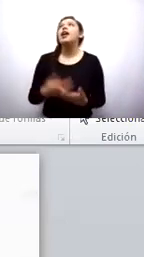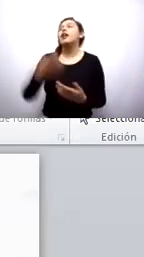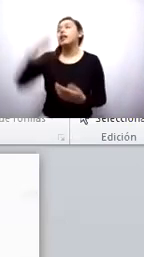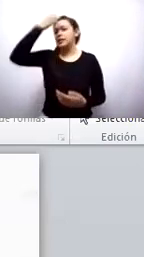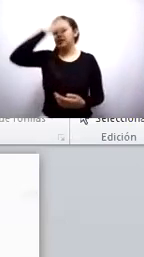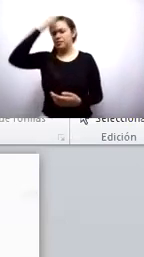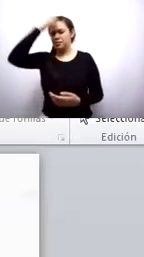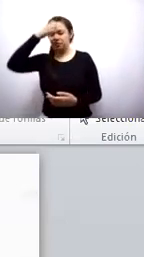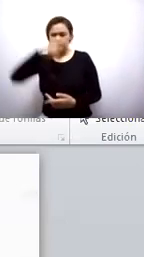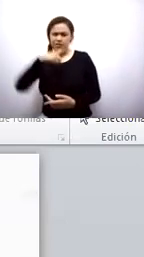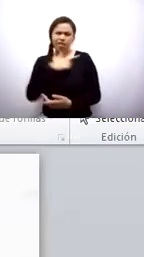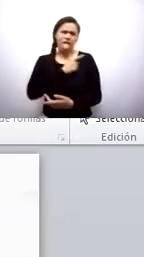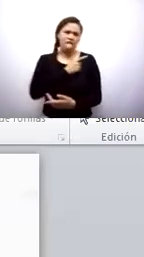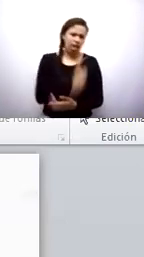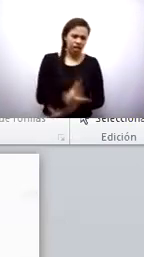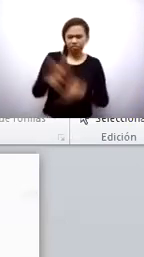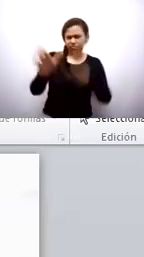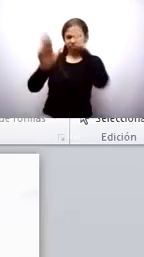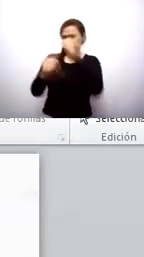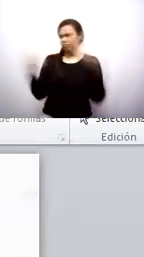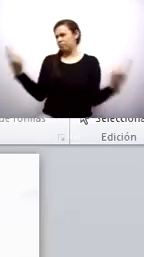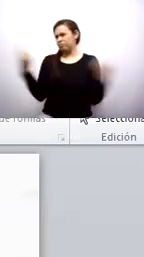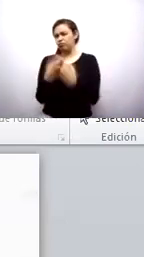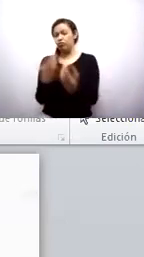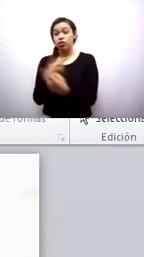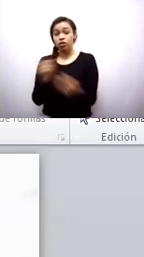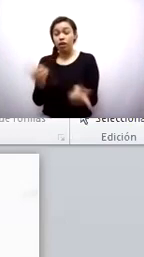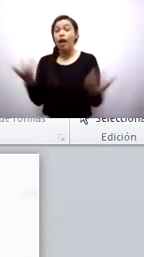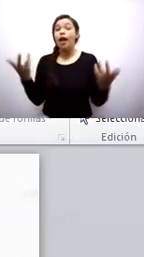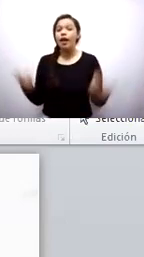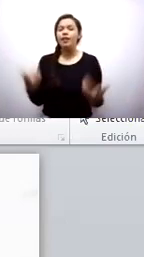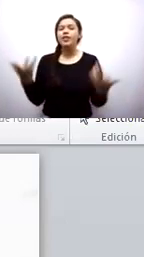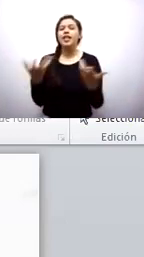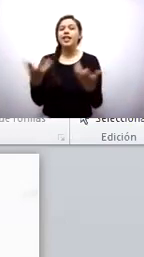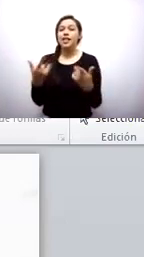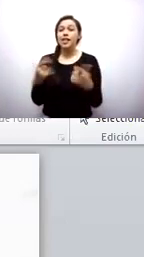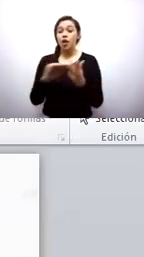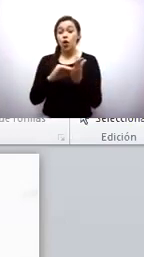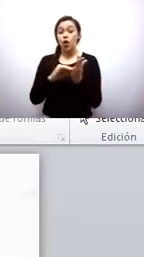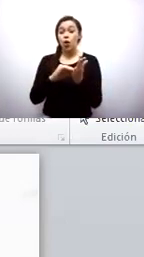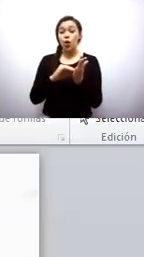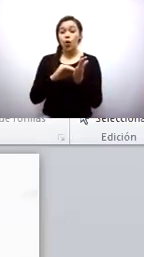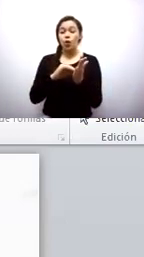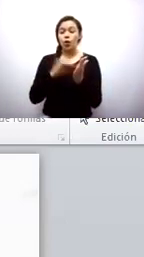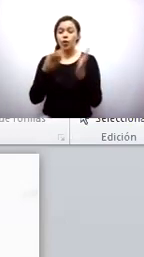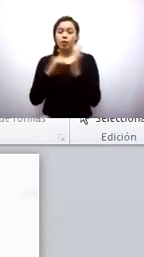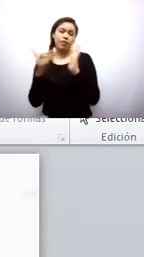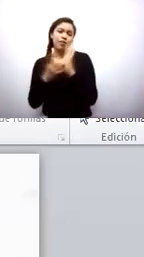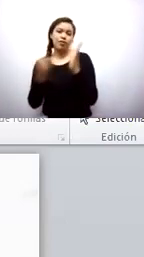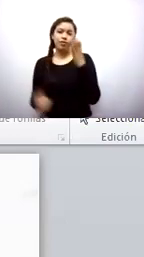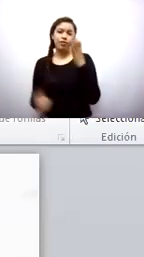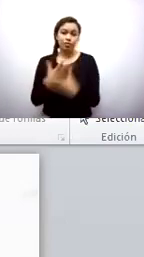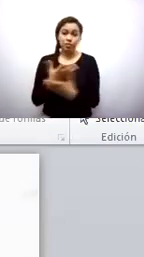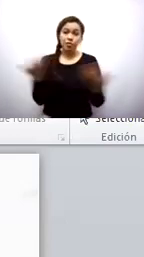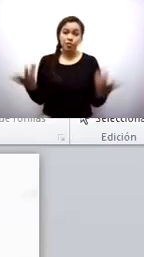experiencias, disgustos, desacuerdos, acuerdos, están generando un nuevo modelo en el cual, pues bueno, ya tenemos que ver de